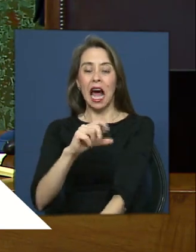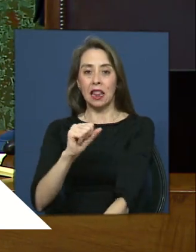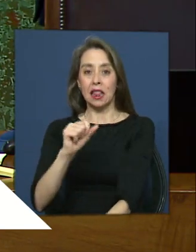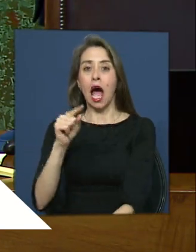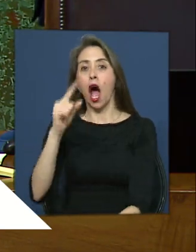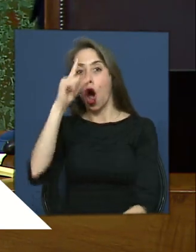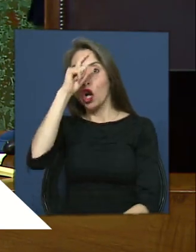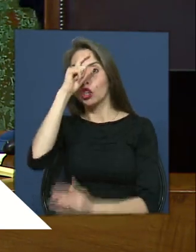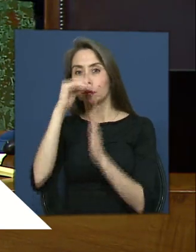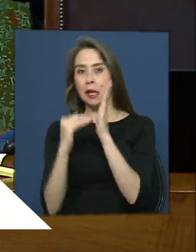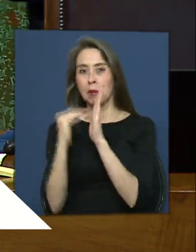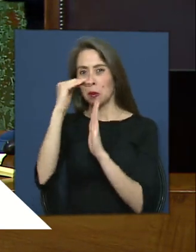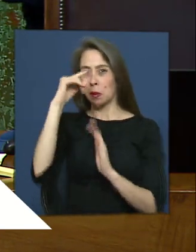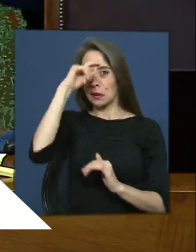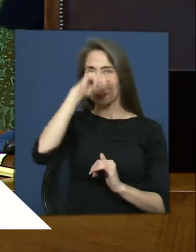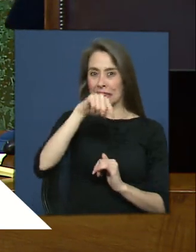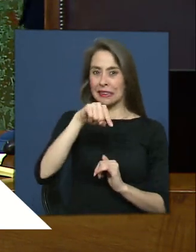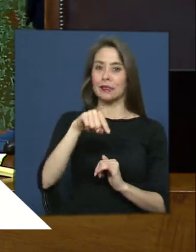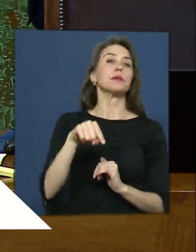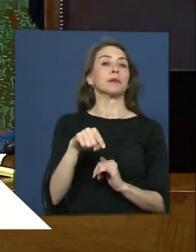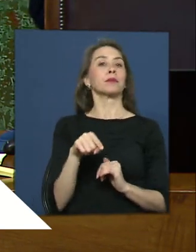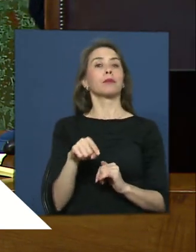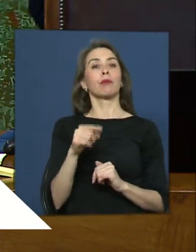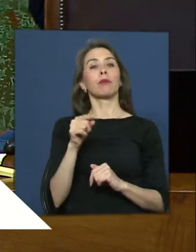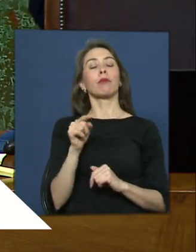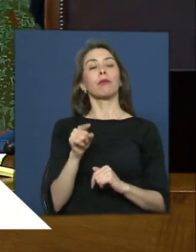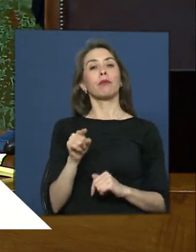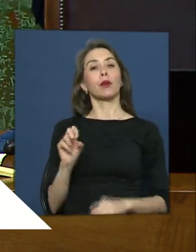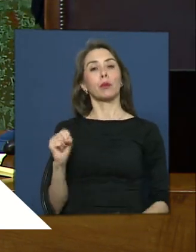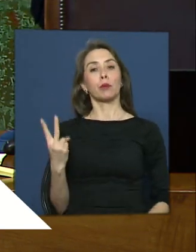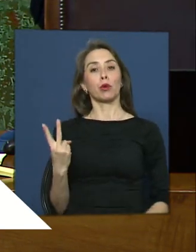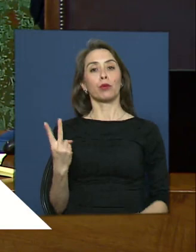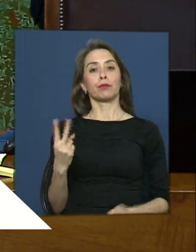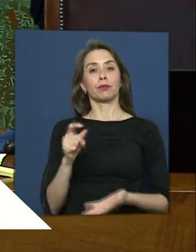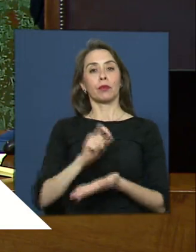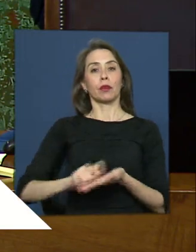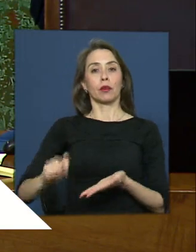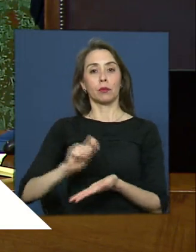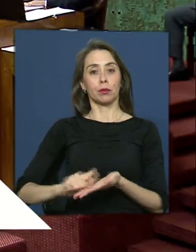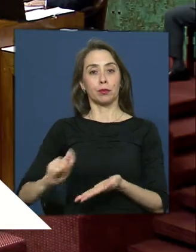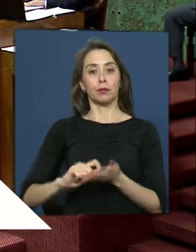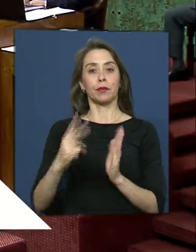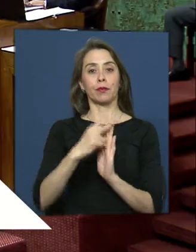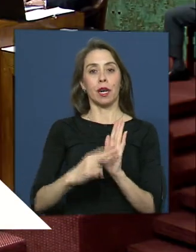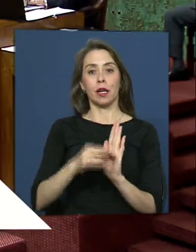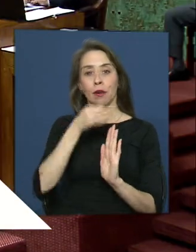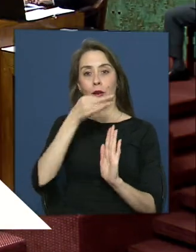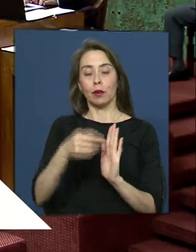complejidad. El señor prosecretario dará lectura a la parte dispositiva.